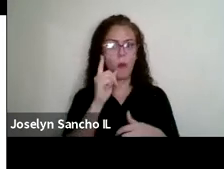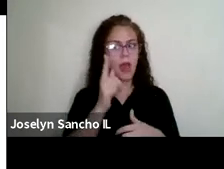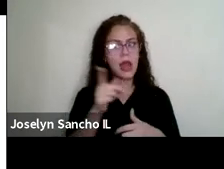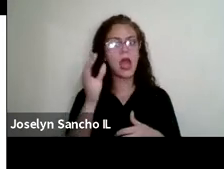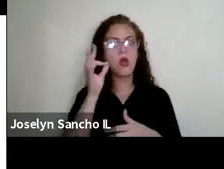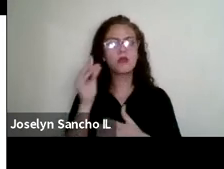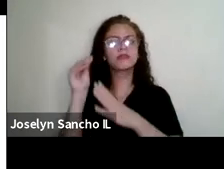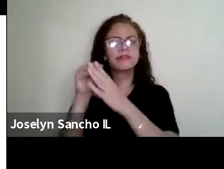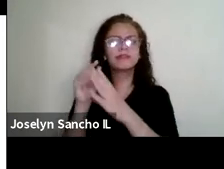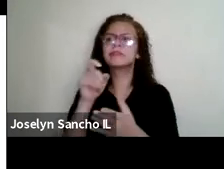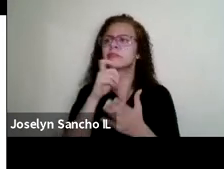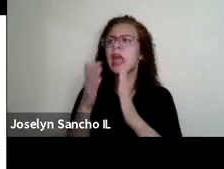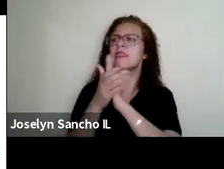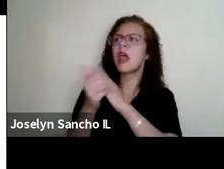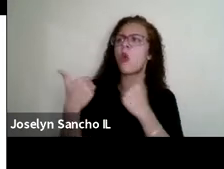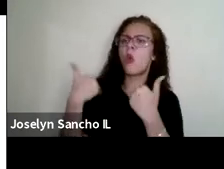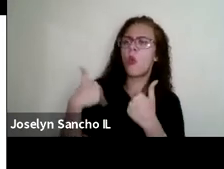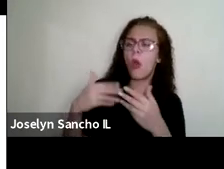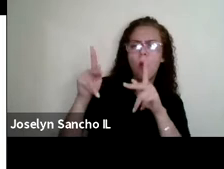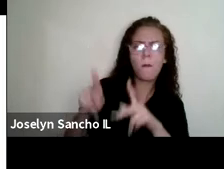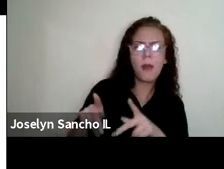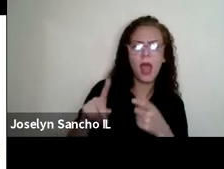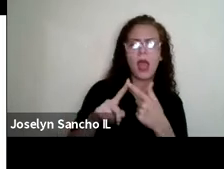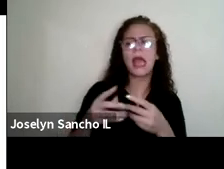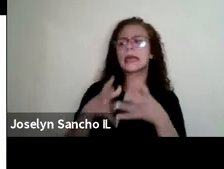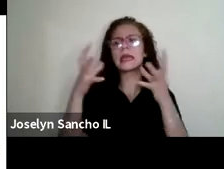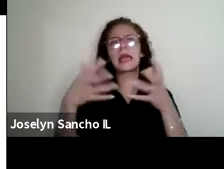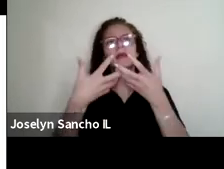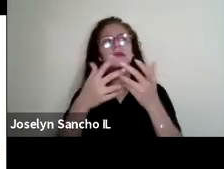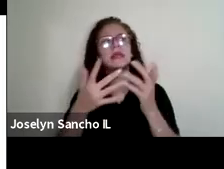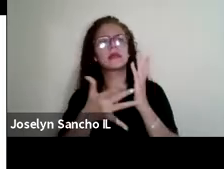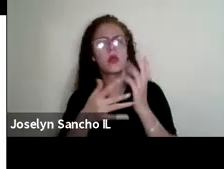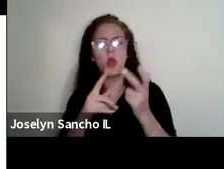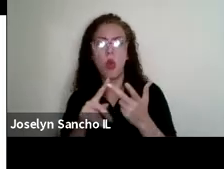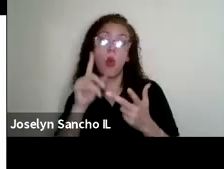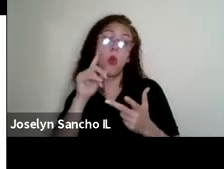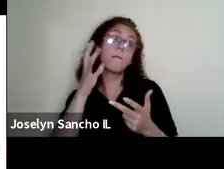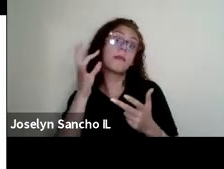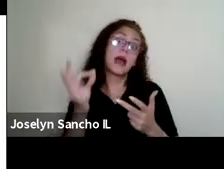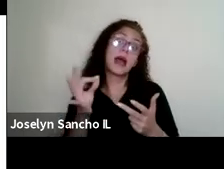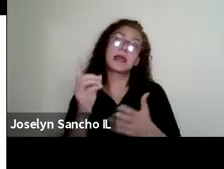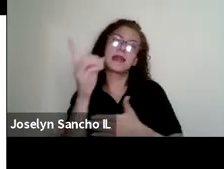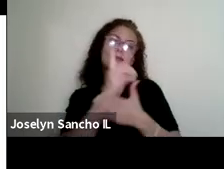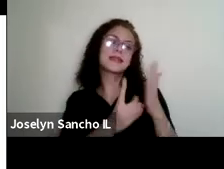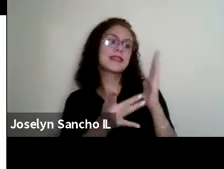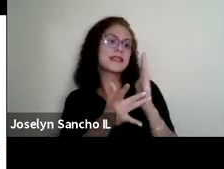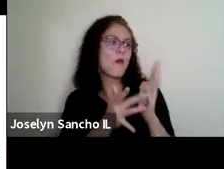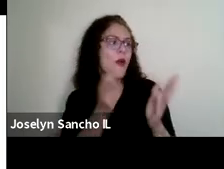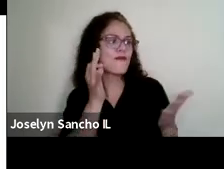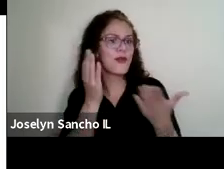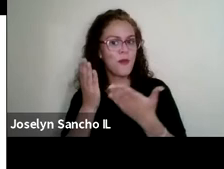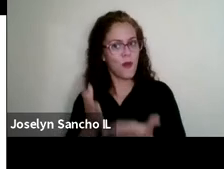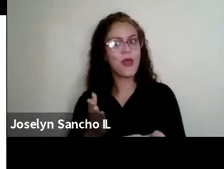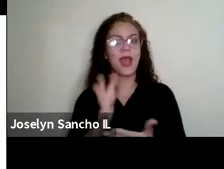el déficit de talento humano de las grandes empresas tecnológicas? ¿O para que diseñen tecnología femenina,